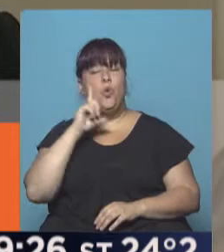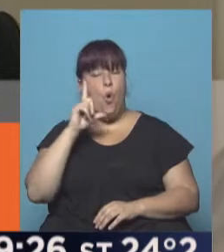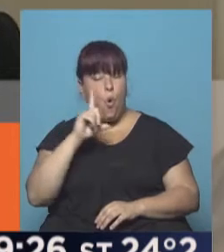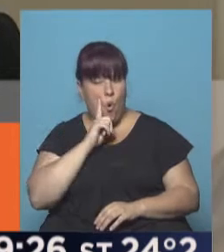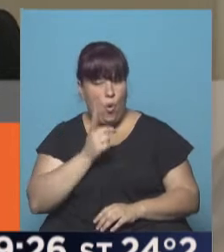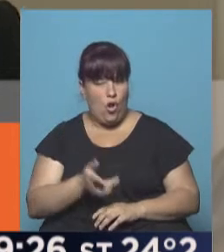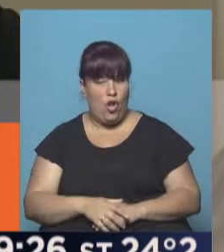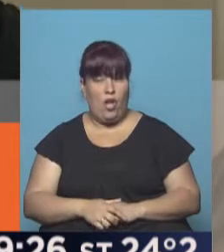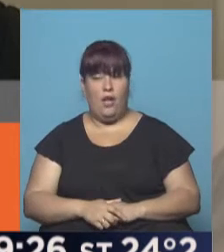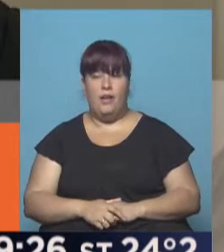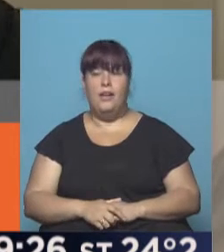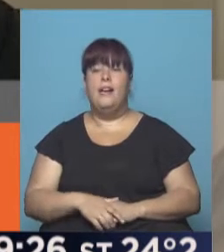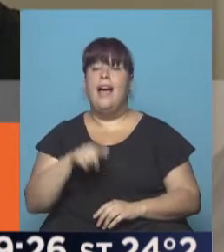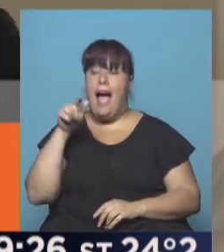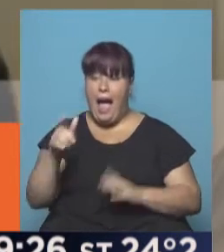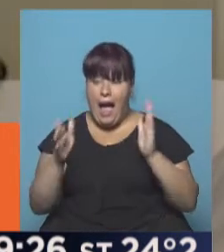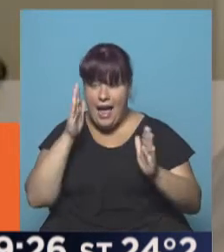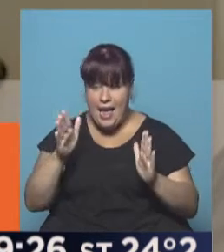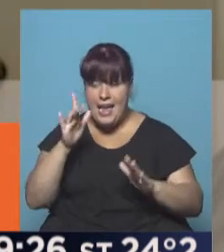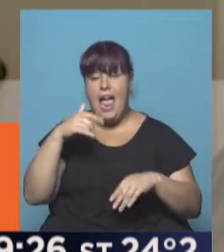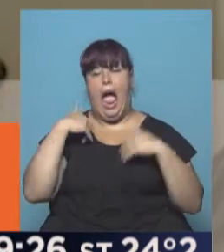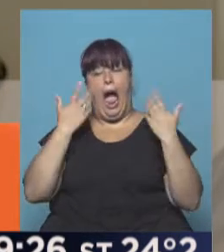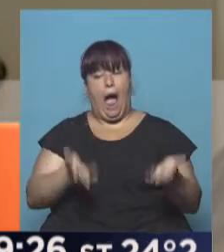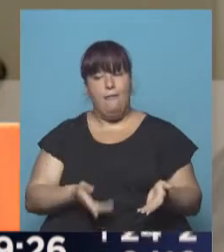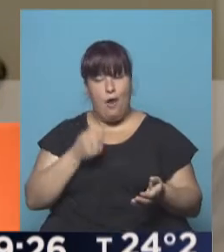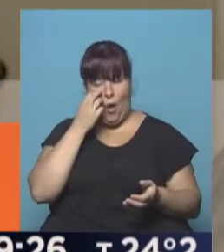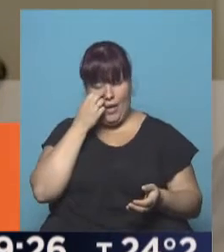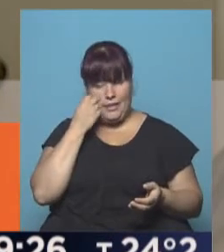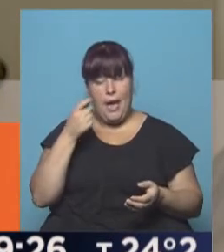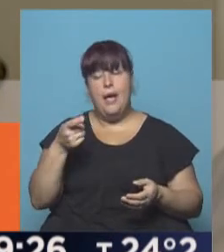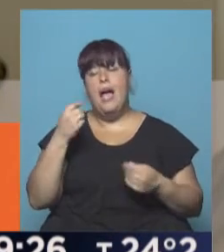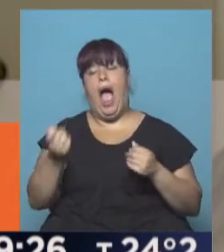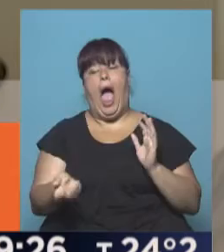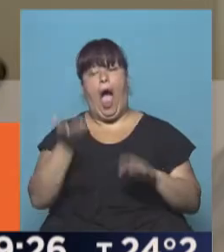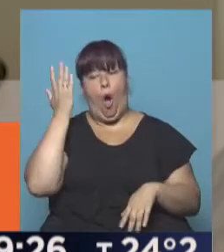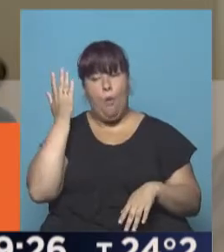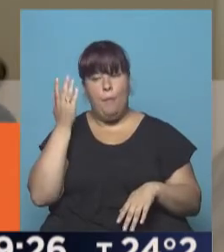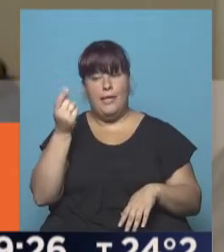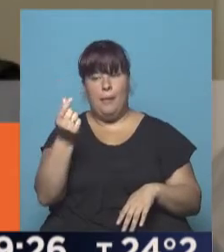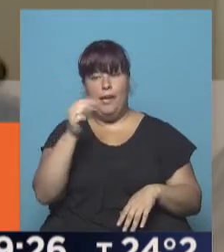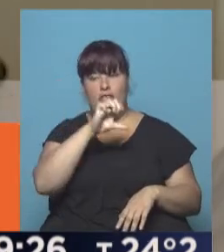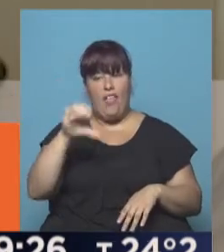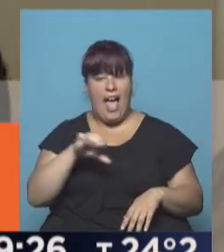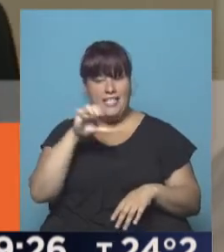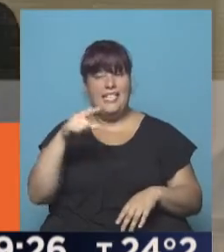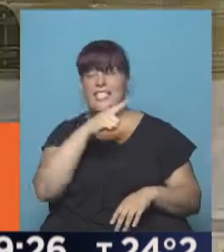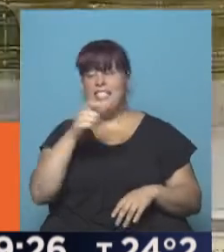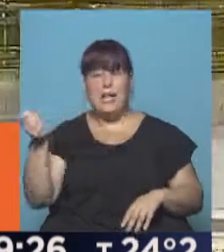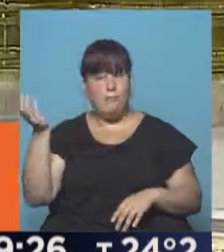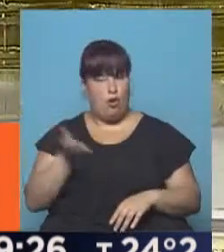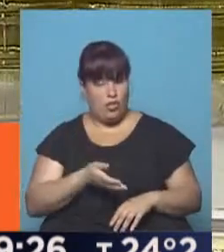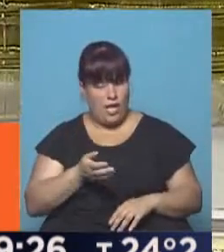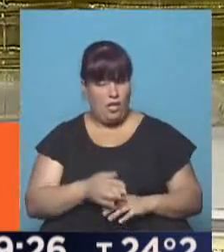julio. Y es ahí que los aprovechan para aumentar el valor del aceite en un